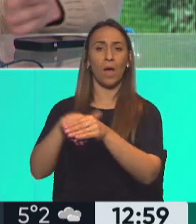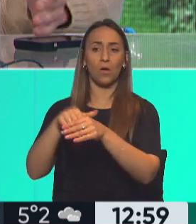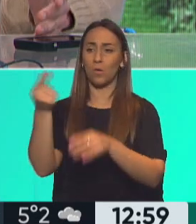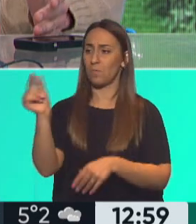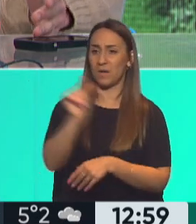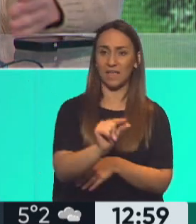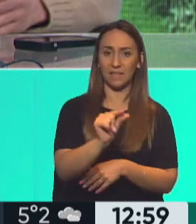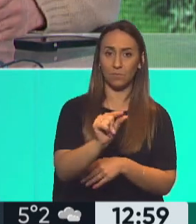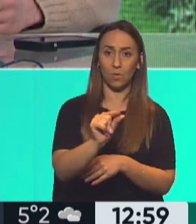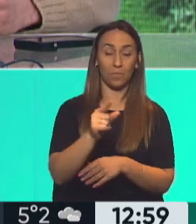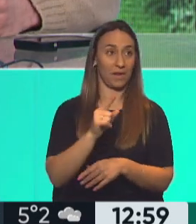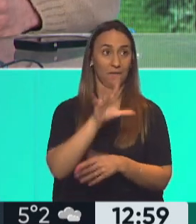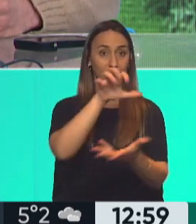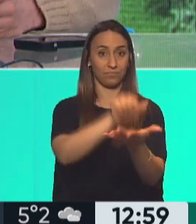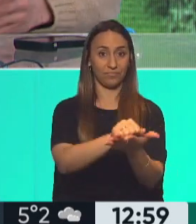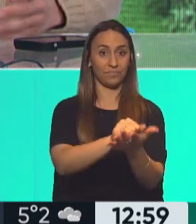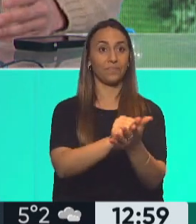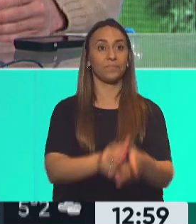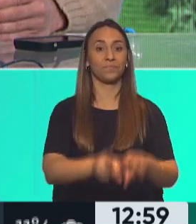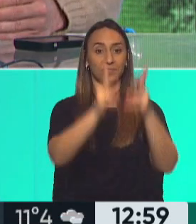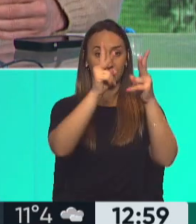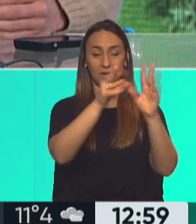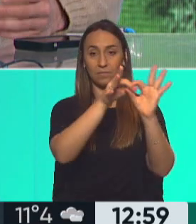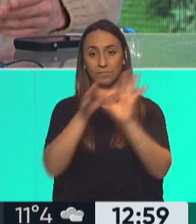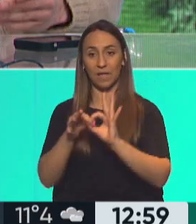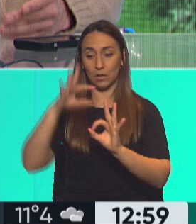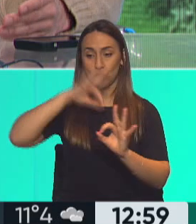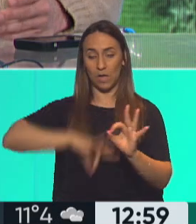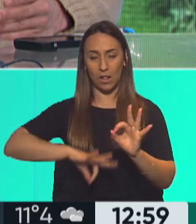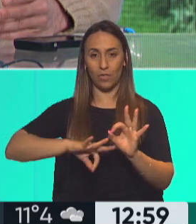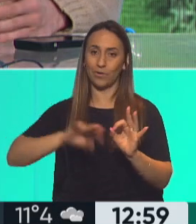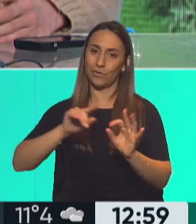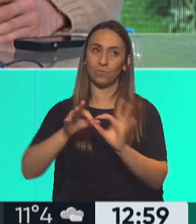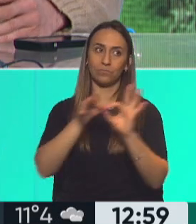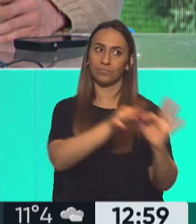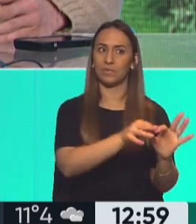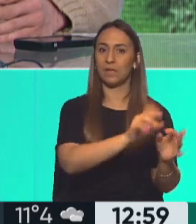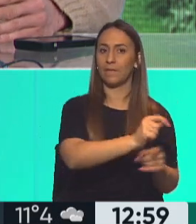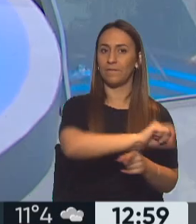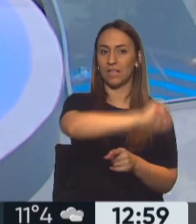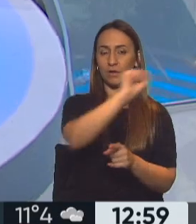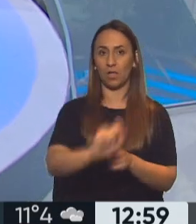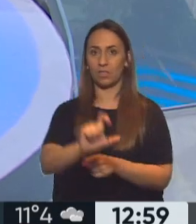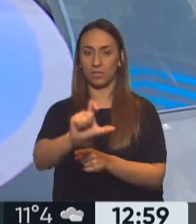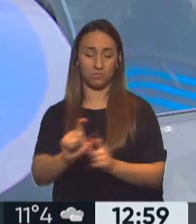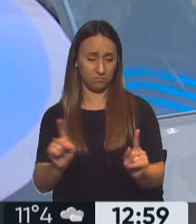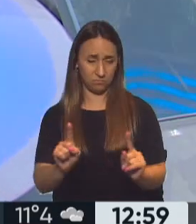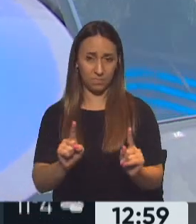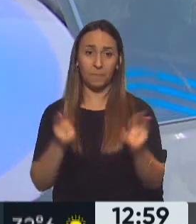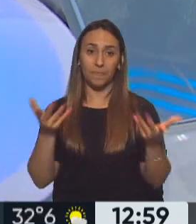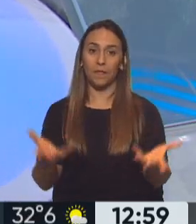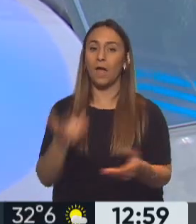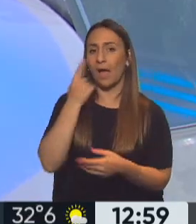justamente al salario y no a los periodos inflacionarios. Así que bueno, en eso lo vemos positivamente. A ver, para el gran miedo